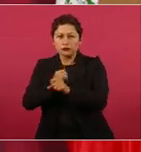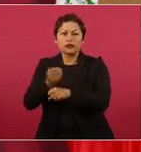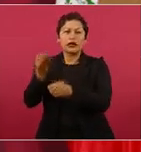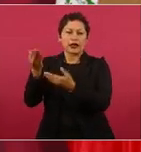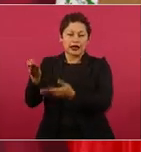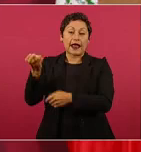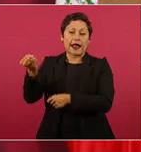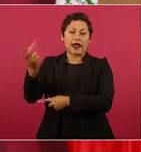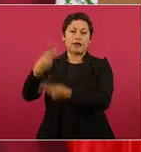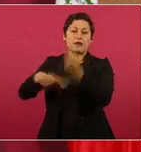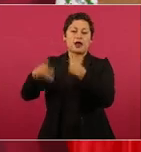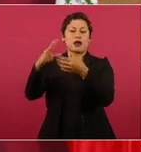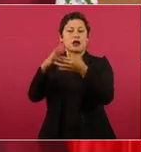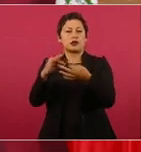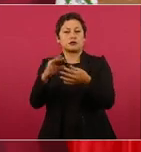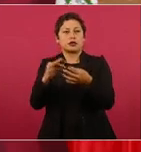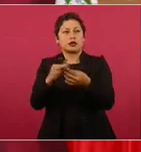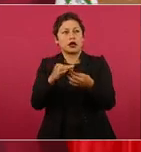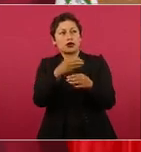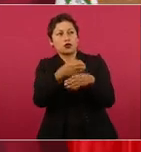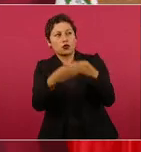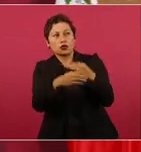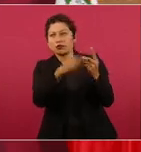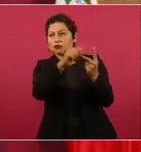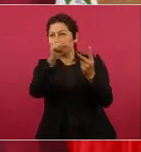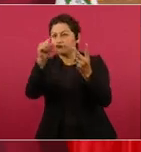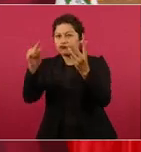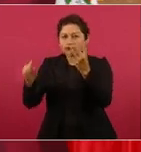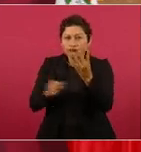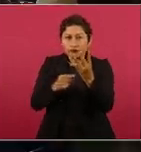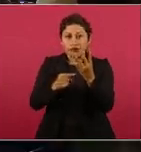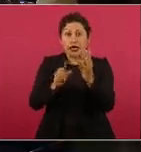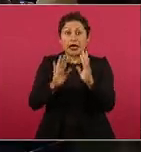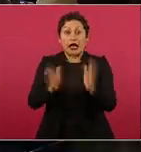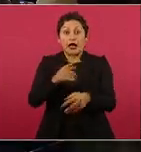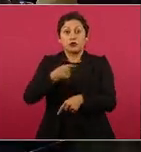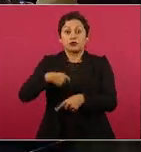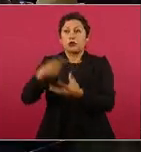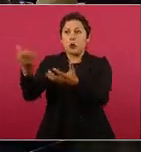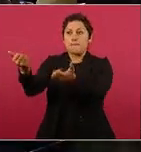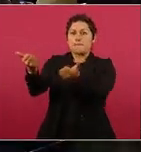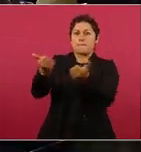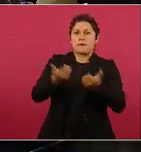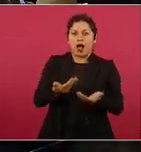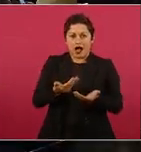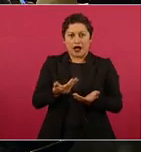estas piezas, de este patrimonio recuperado para México.